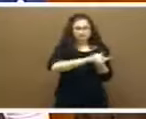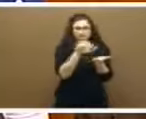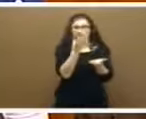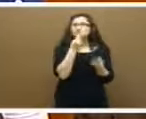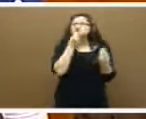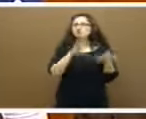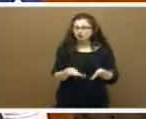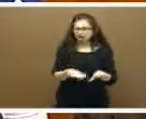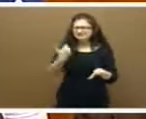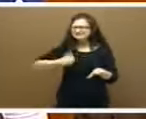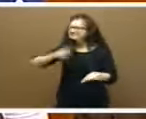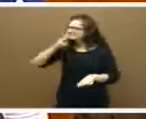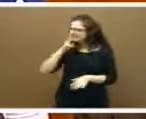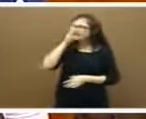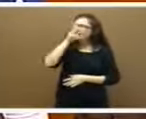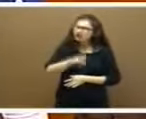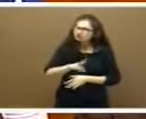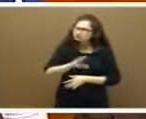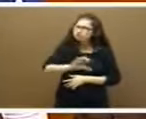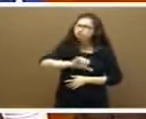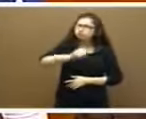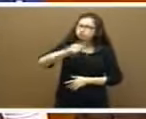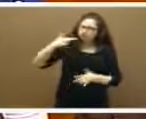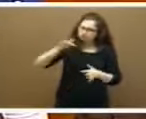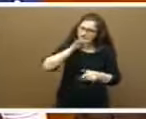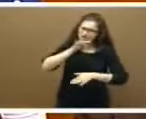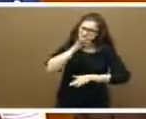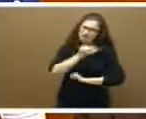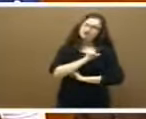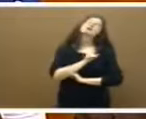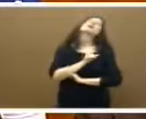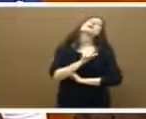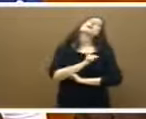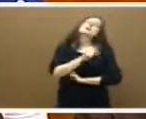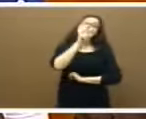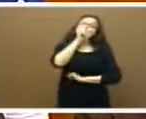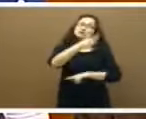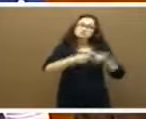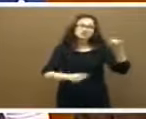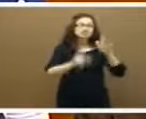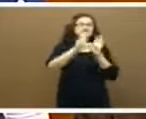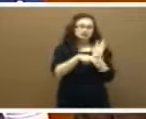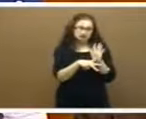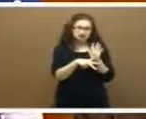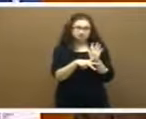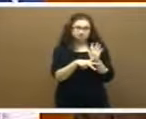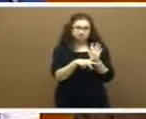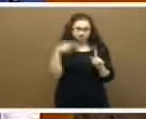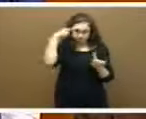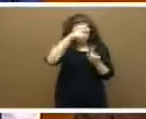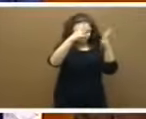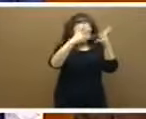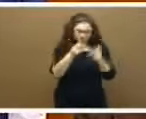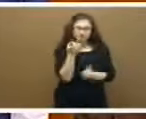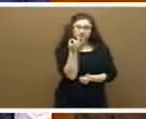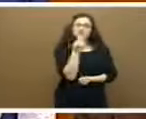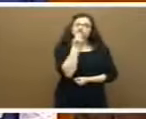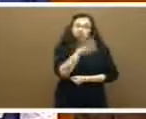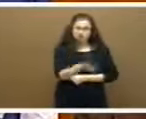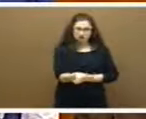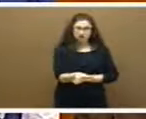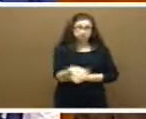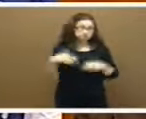pasado prácticamente 3 años desde su aprobación y que ya llevamos un retraso de 1 año y medio para la cuantificación de la deuda